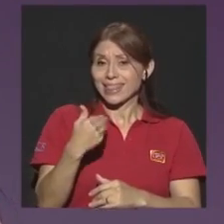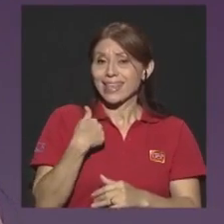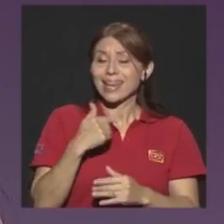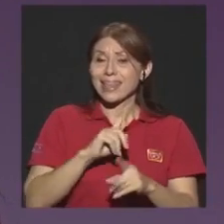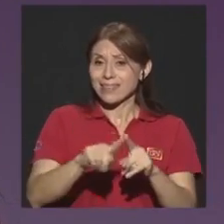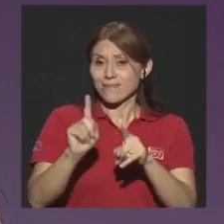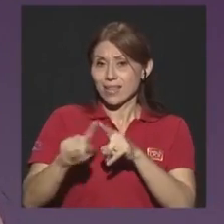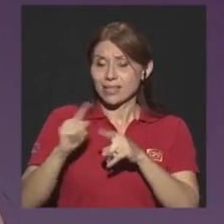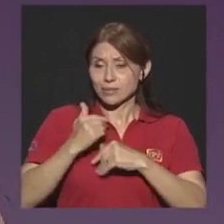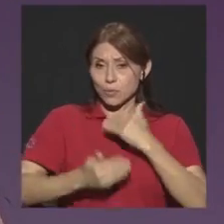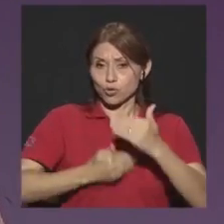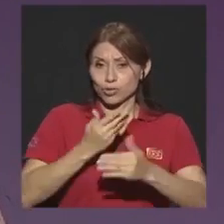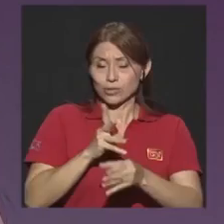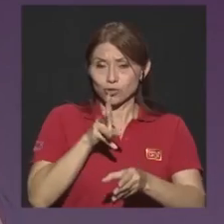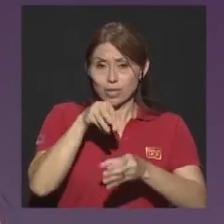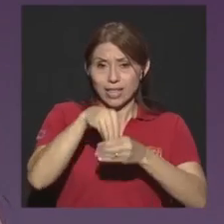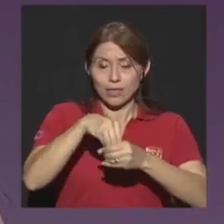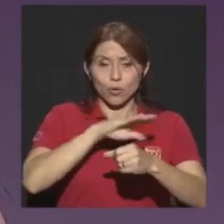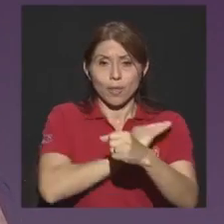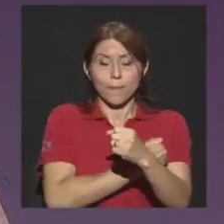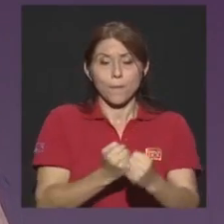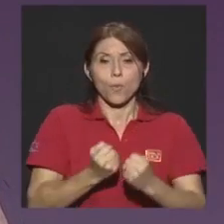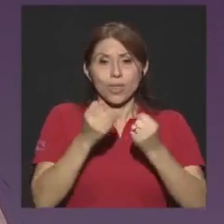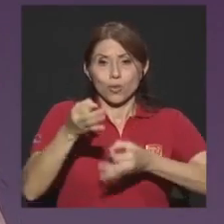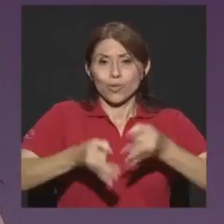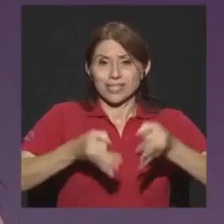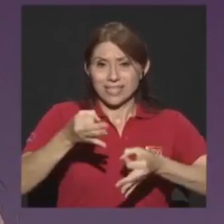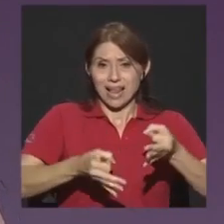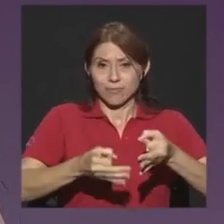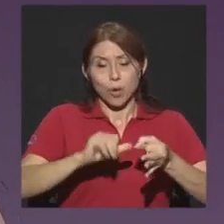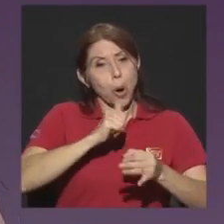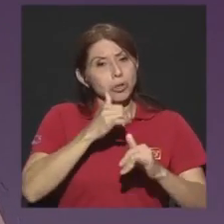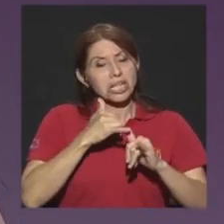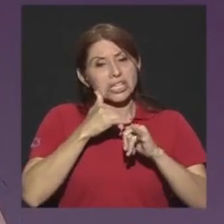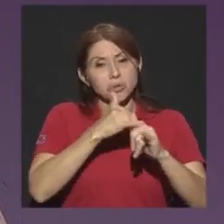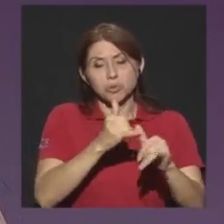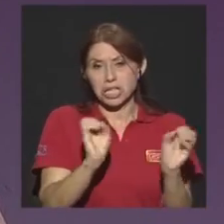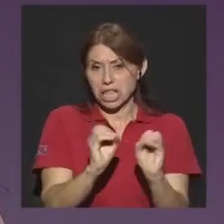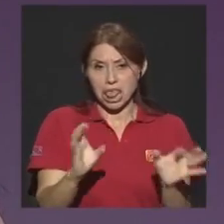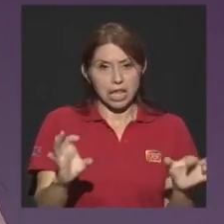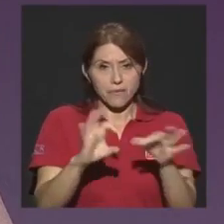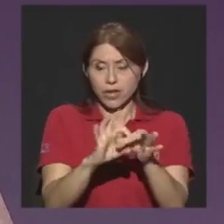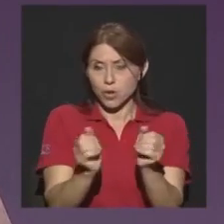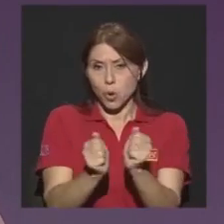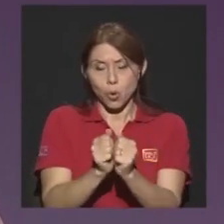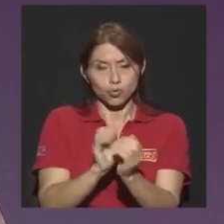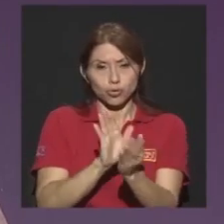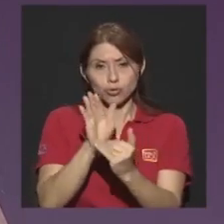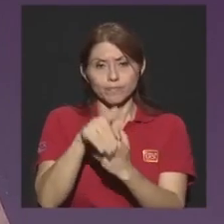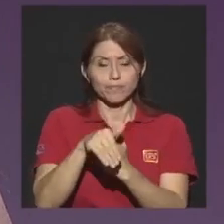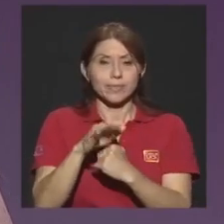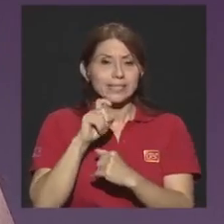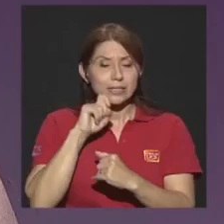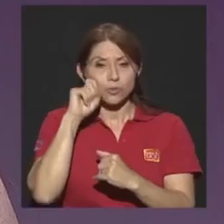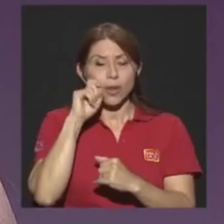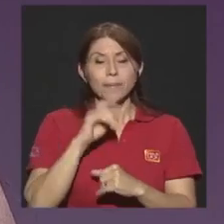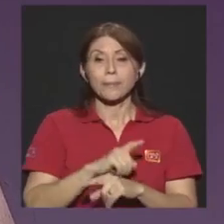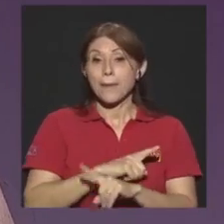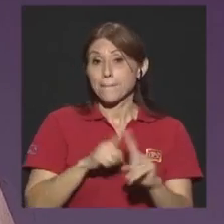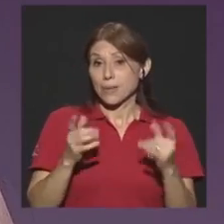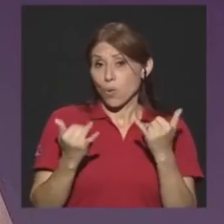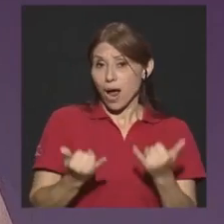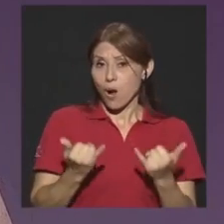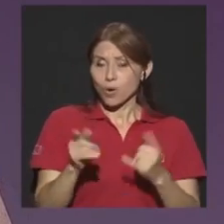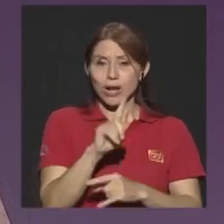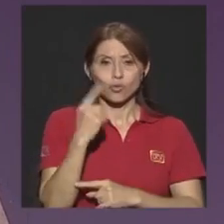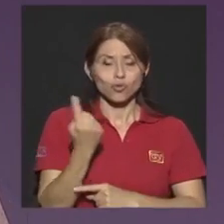tienen que ver con cuestiones sexuales. Sin embargo, ahora no solo hay que tomar en cuenta lo que sucede con